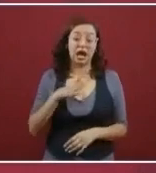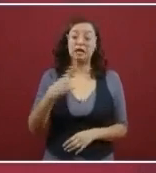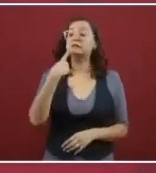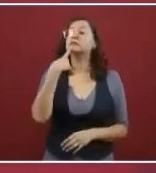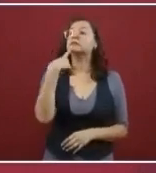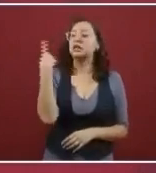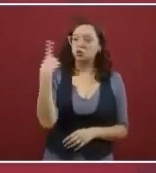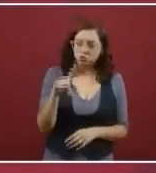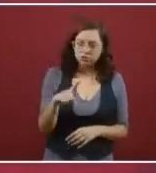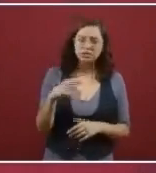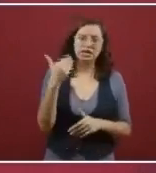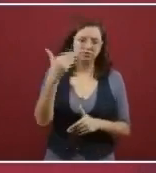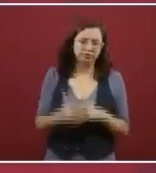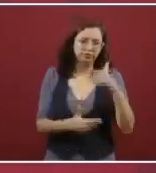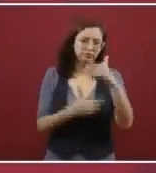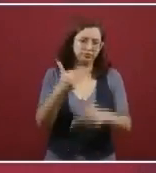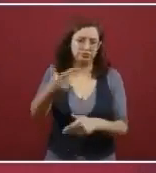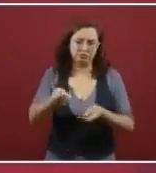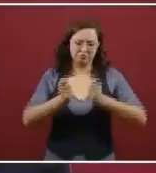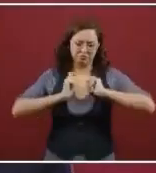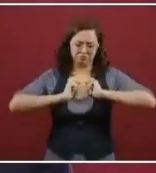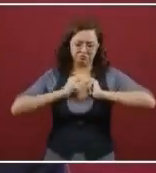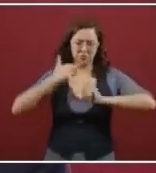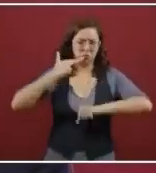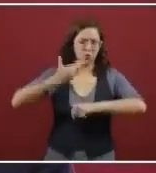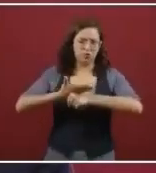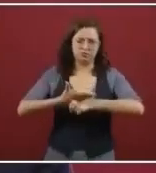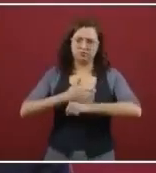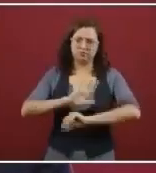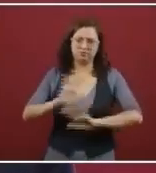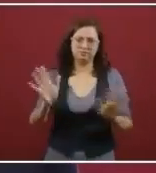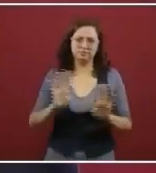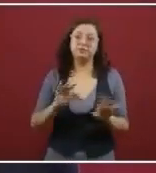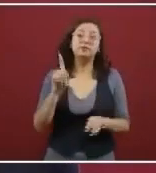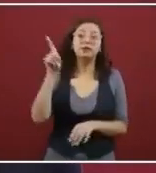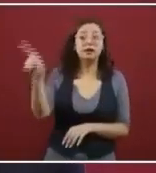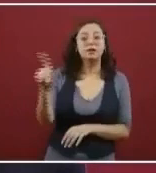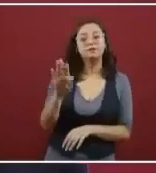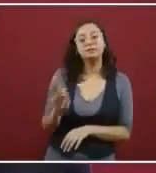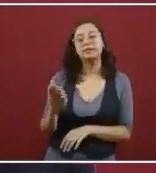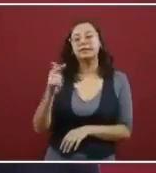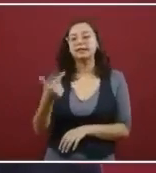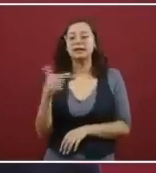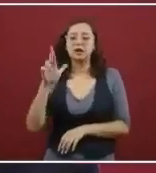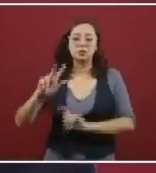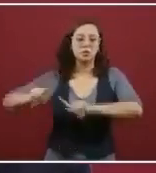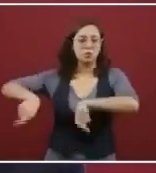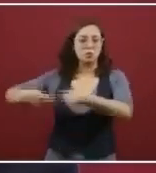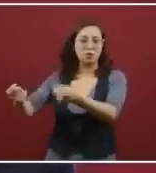la Fiscalía General la que puede informar sobre